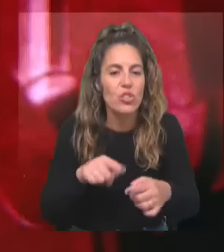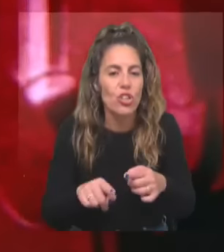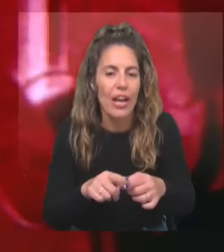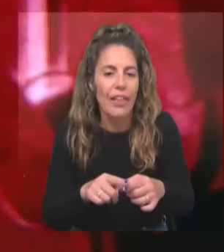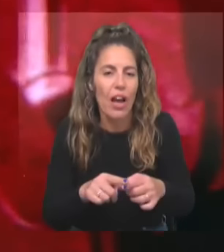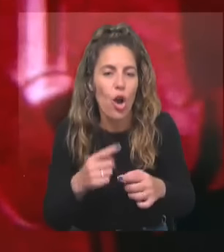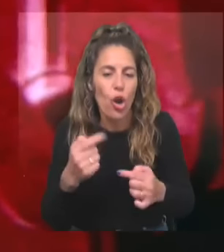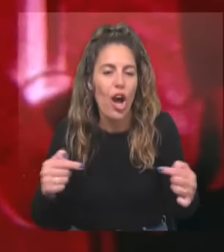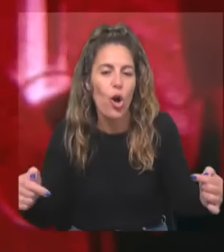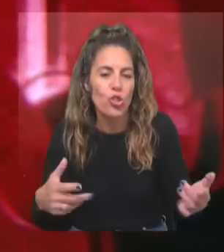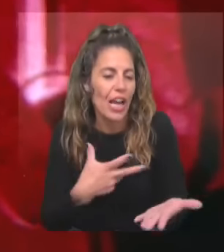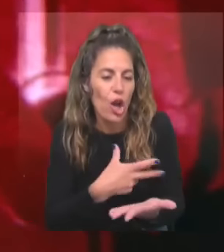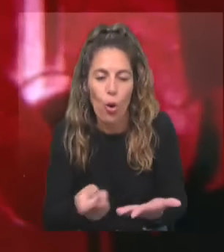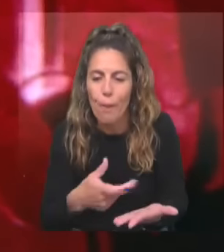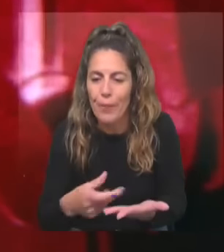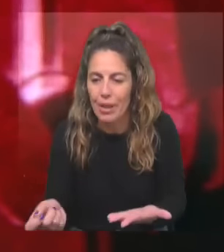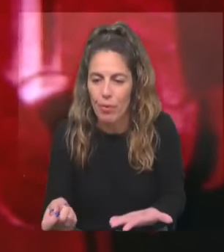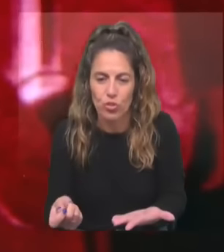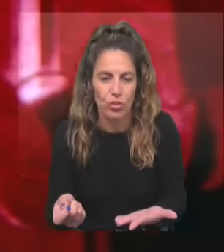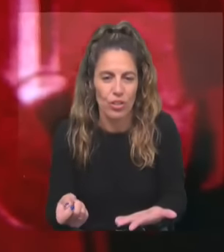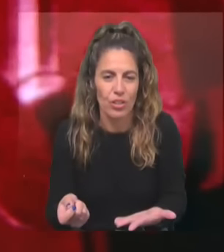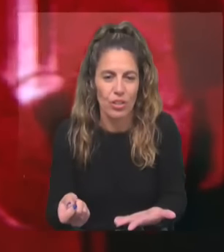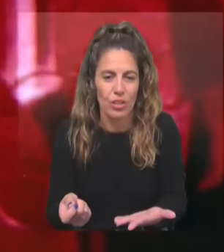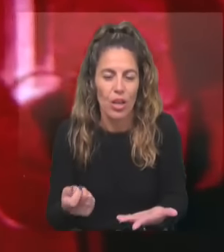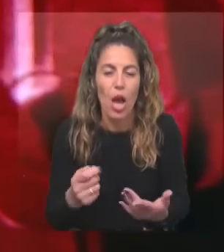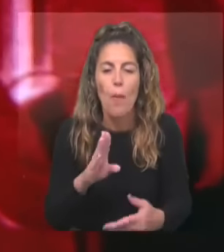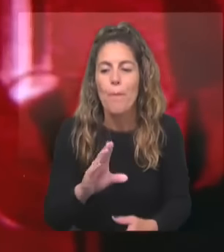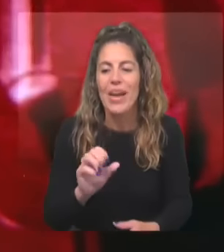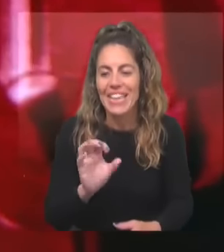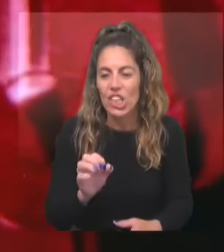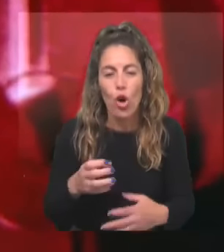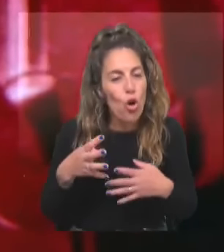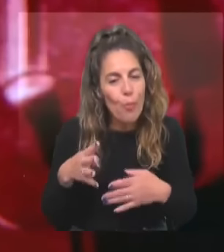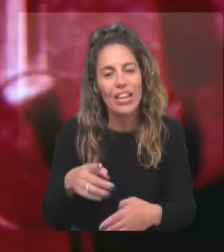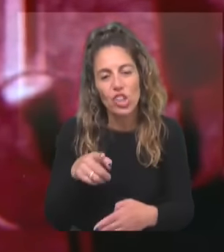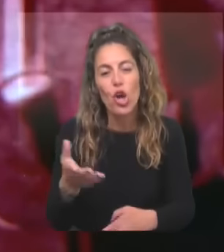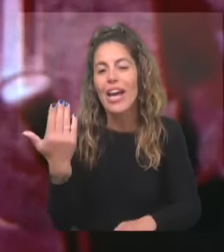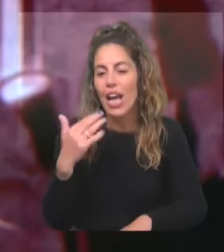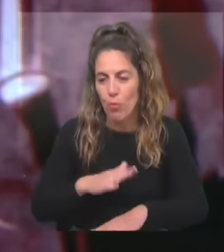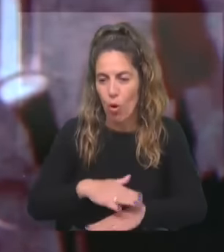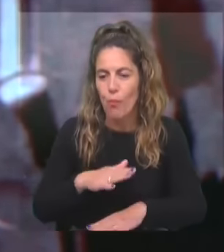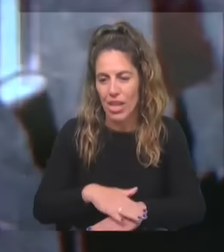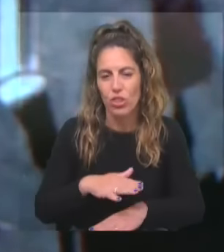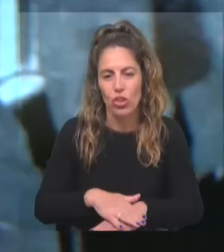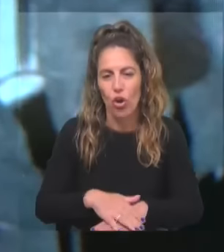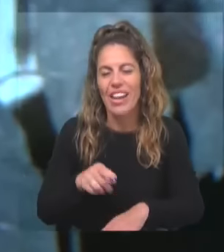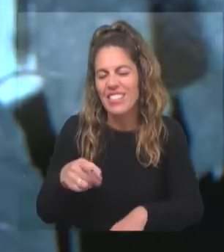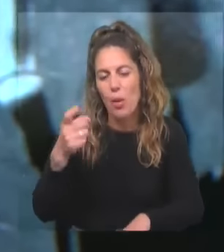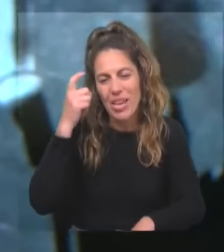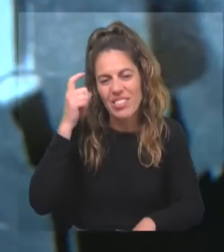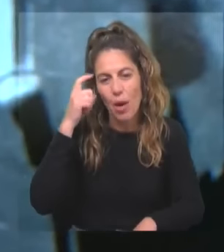pertenencias de contenidos efímeros. Perico combatió mucho en aquel momento ese